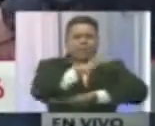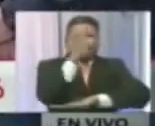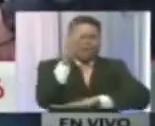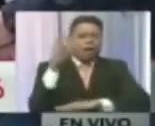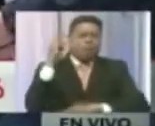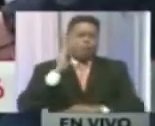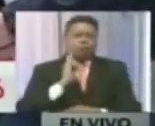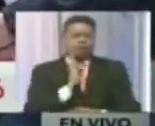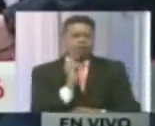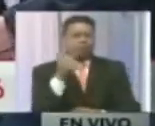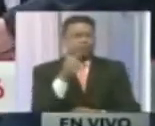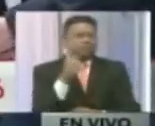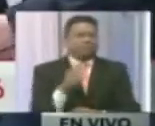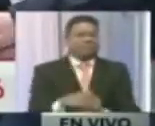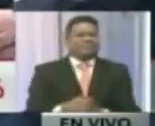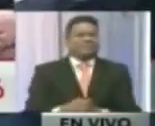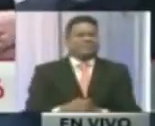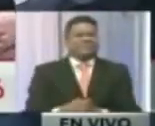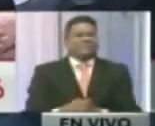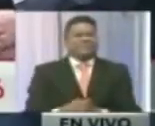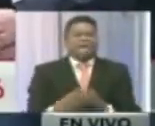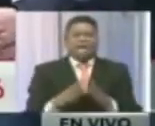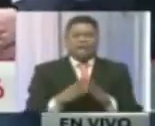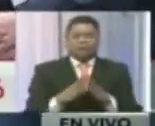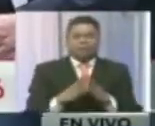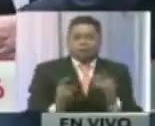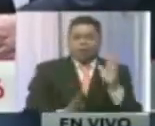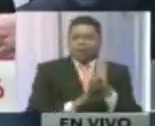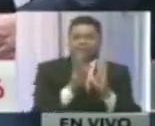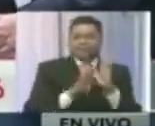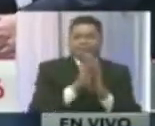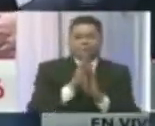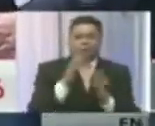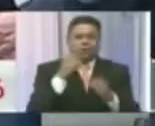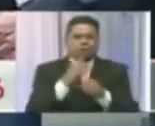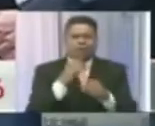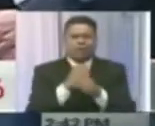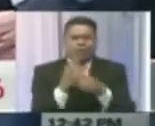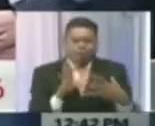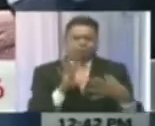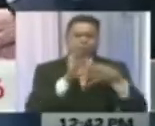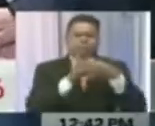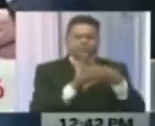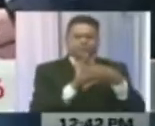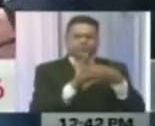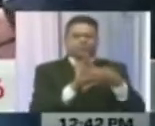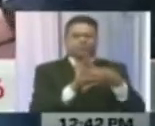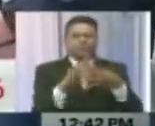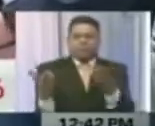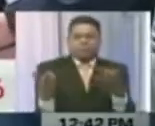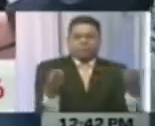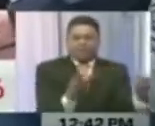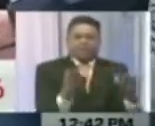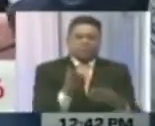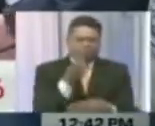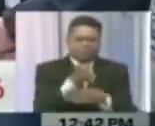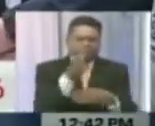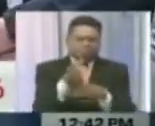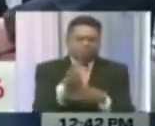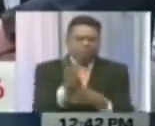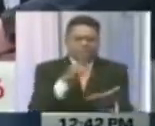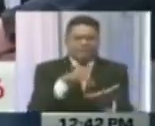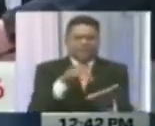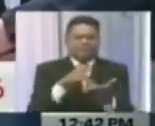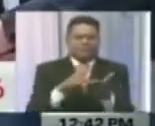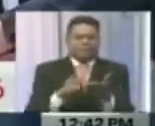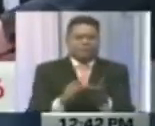juntos en comunidad, un elogio a la comunidad y al desarrollo del trabajo cooperativo. Así que los invitamos a que vean esta obra